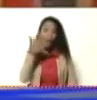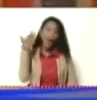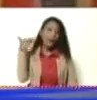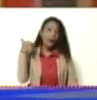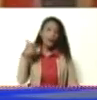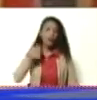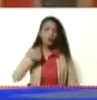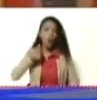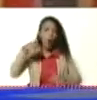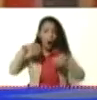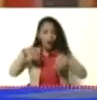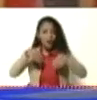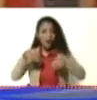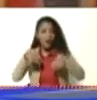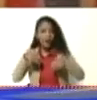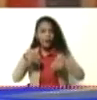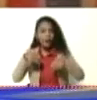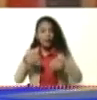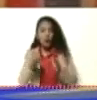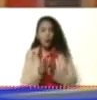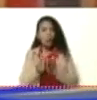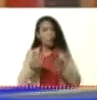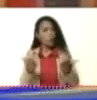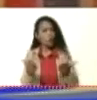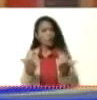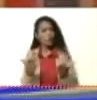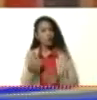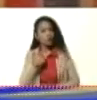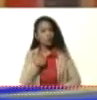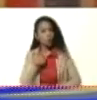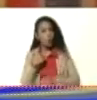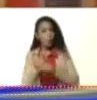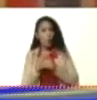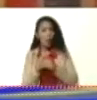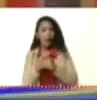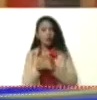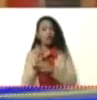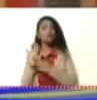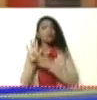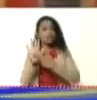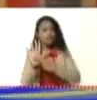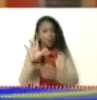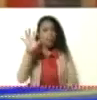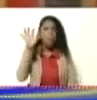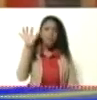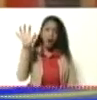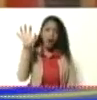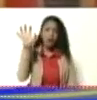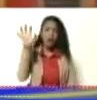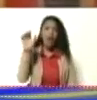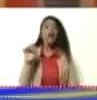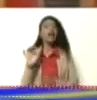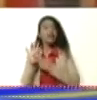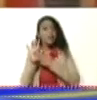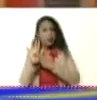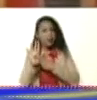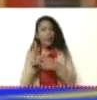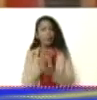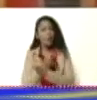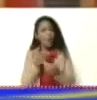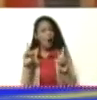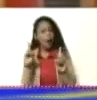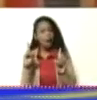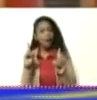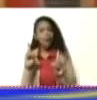estoy, un cumanés como soy yo, que representa la patria, que representa la democracia,